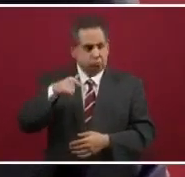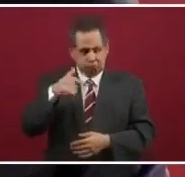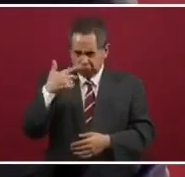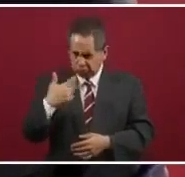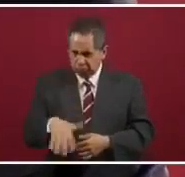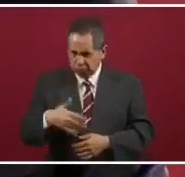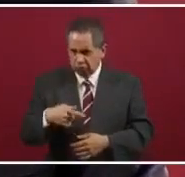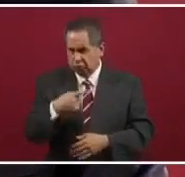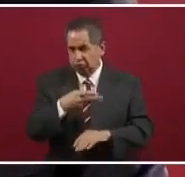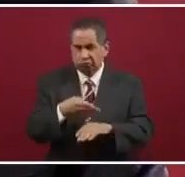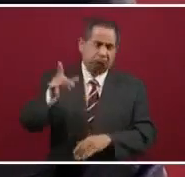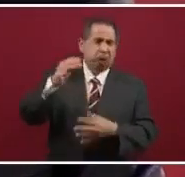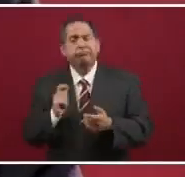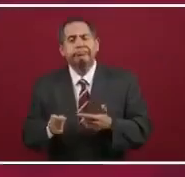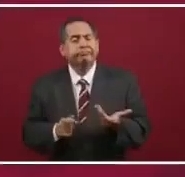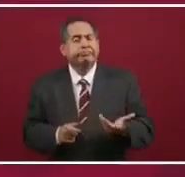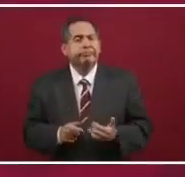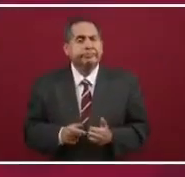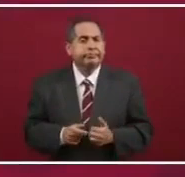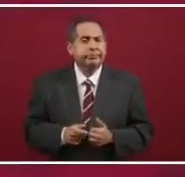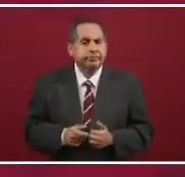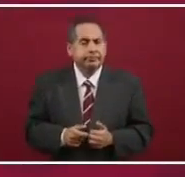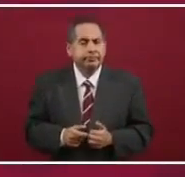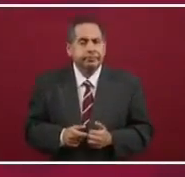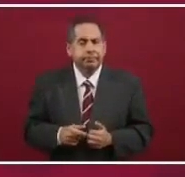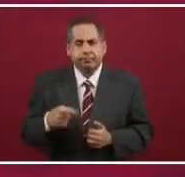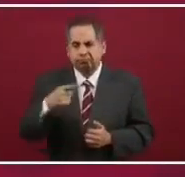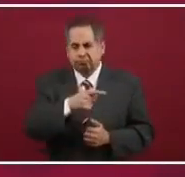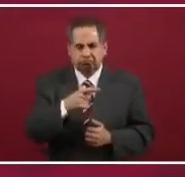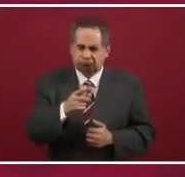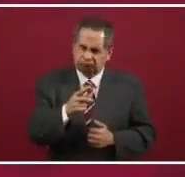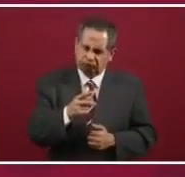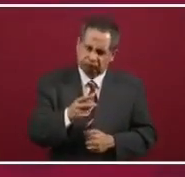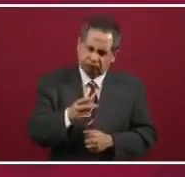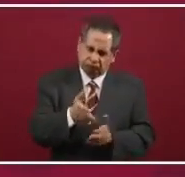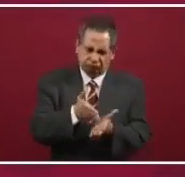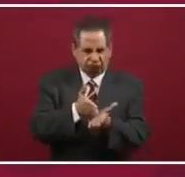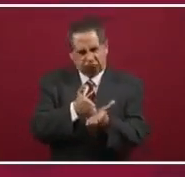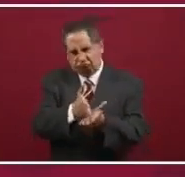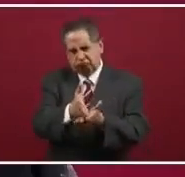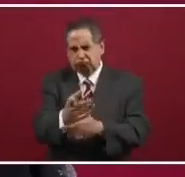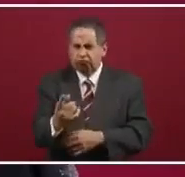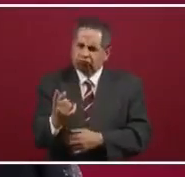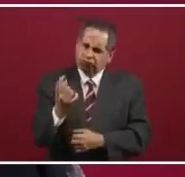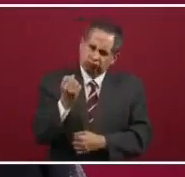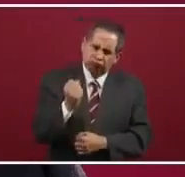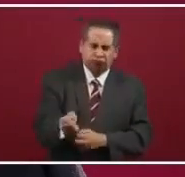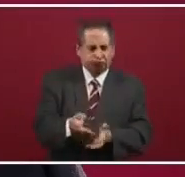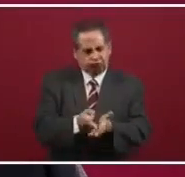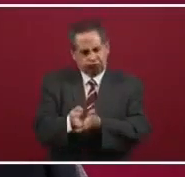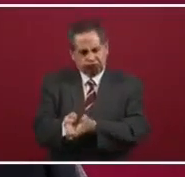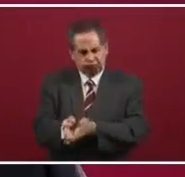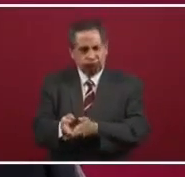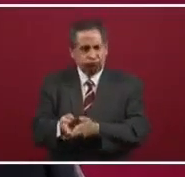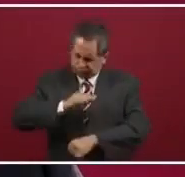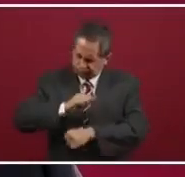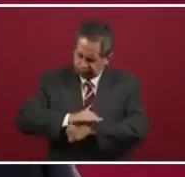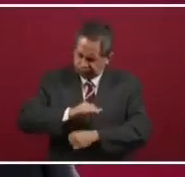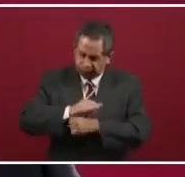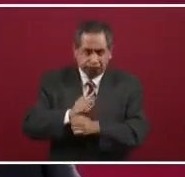mucho muy importante por su firmeza, la defensa de la